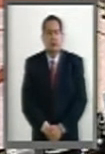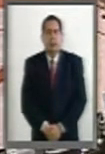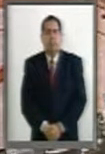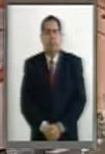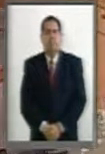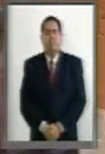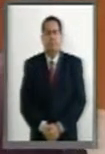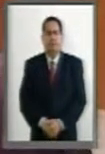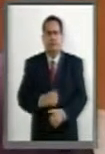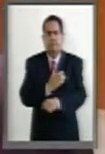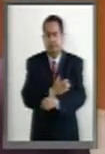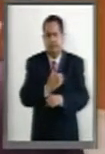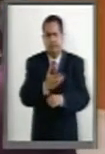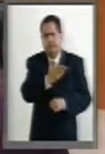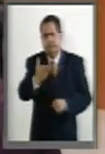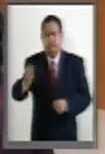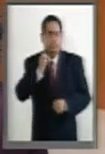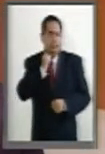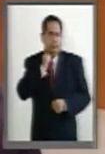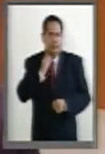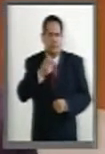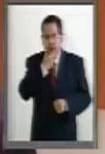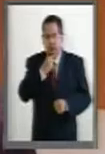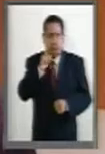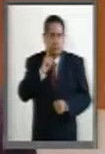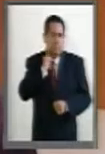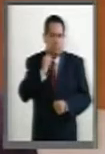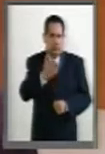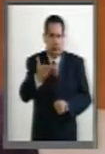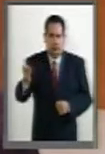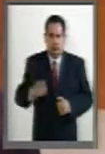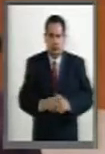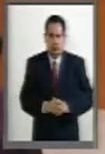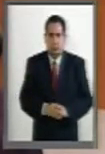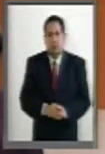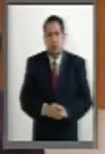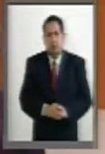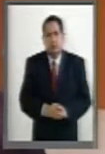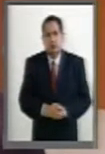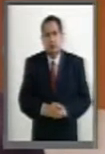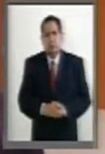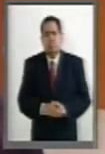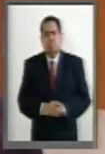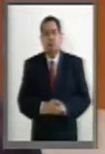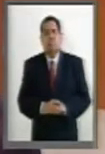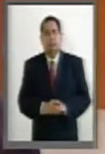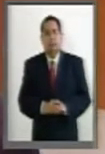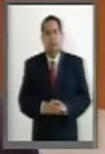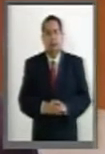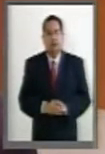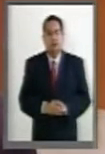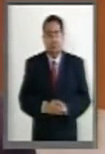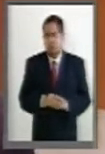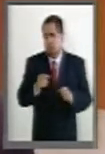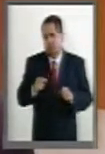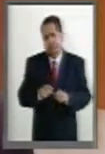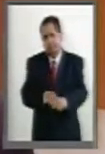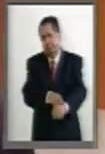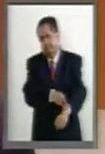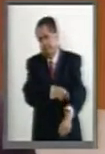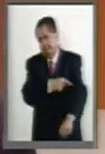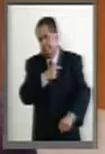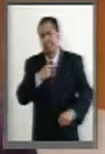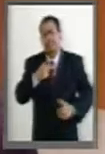Apreciables compañeras senadoras y senadores, ha sido largo el camino para